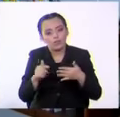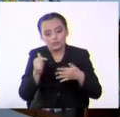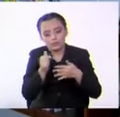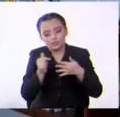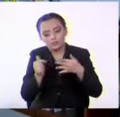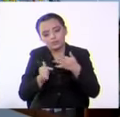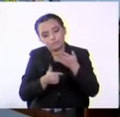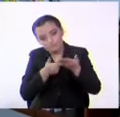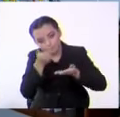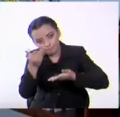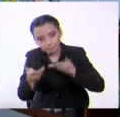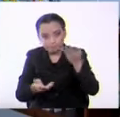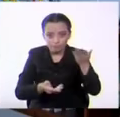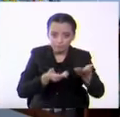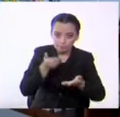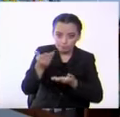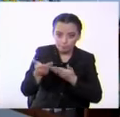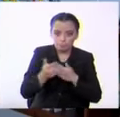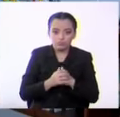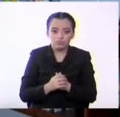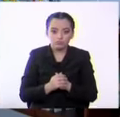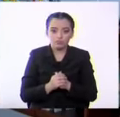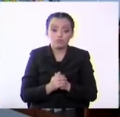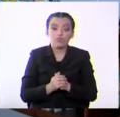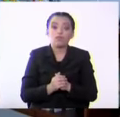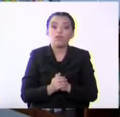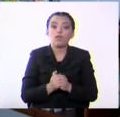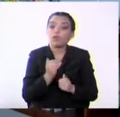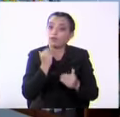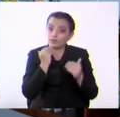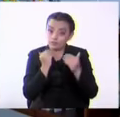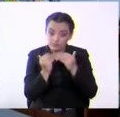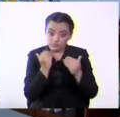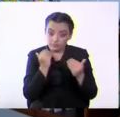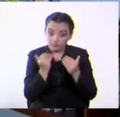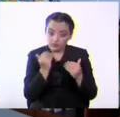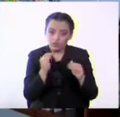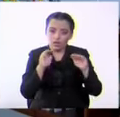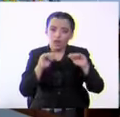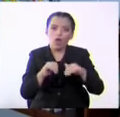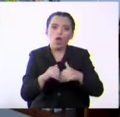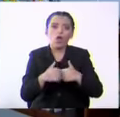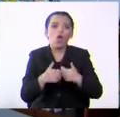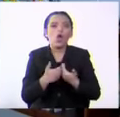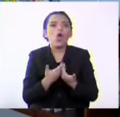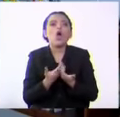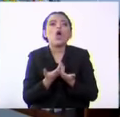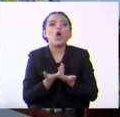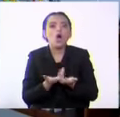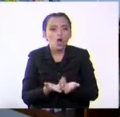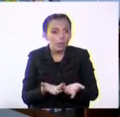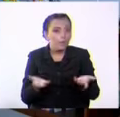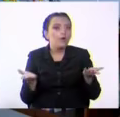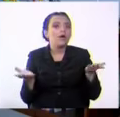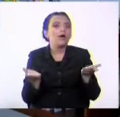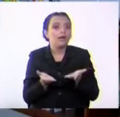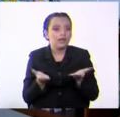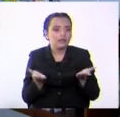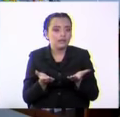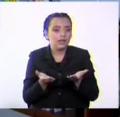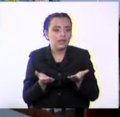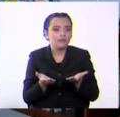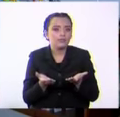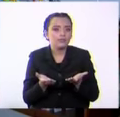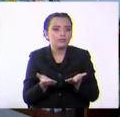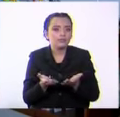servicios. Bueno, ahora vamos a ver un poco sobre cómo podemos hacer o qué es lo que se necesita